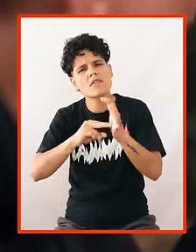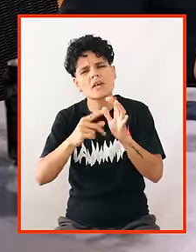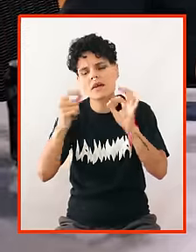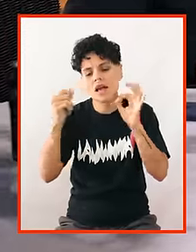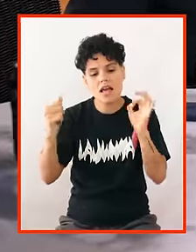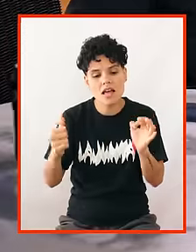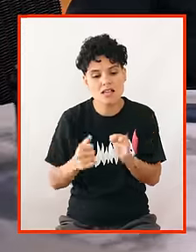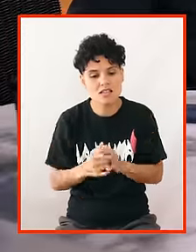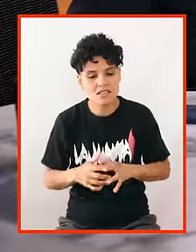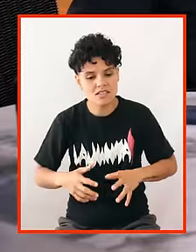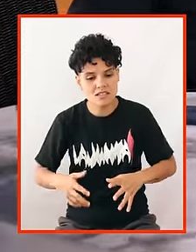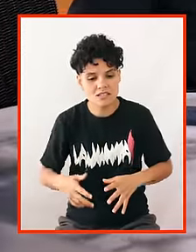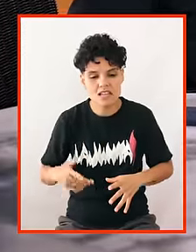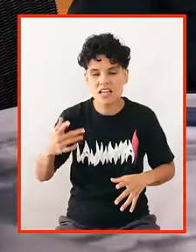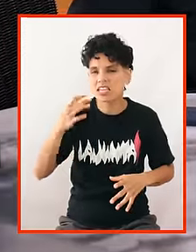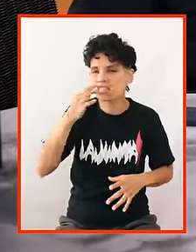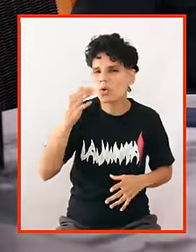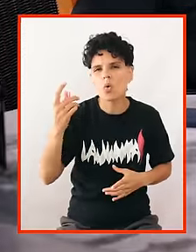nunca van a tener ningún problema acá. Y